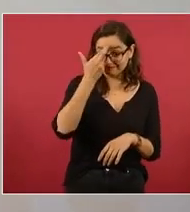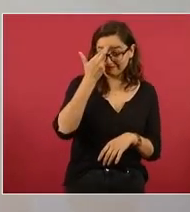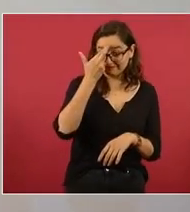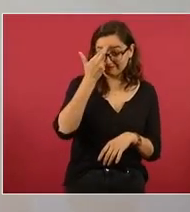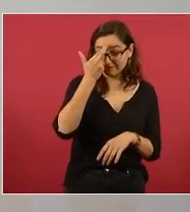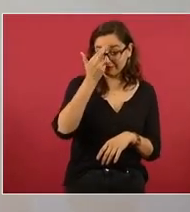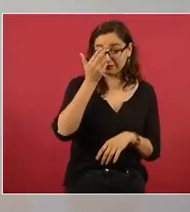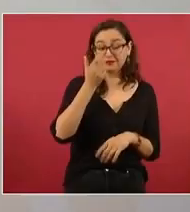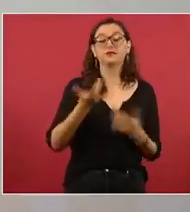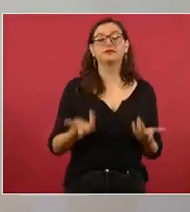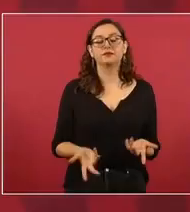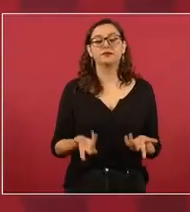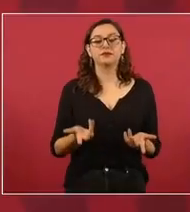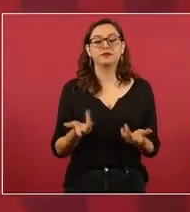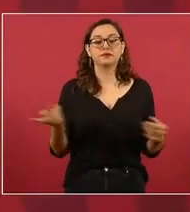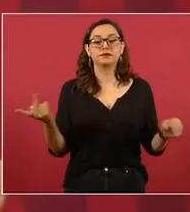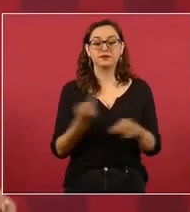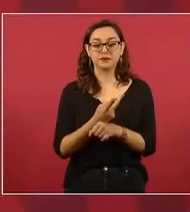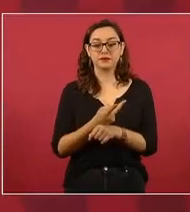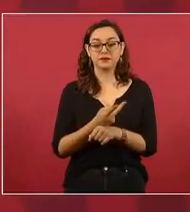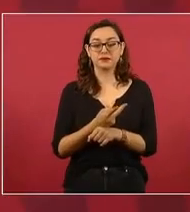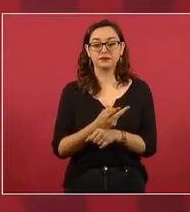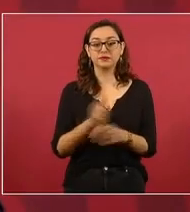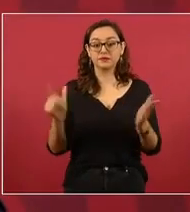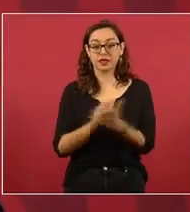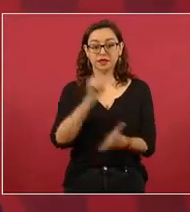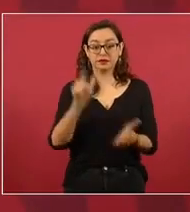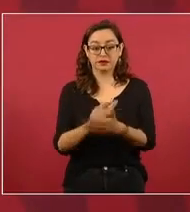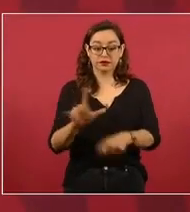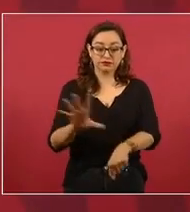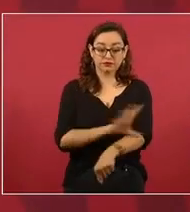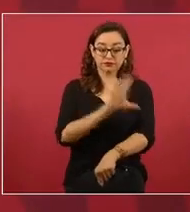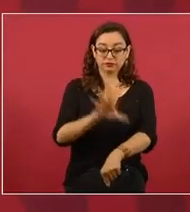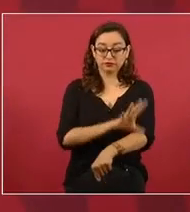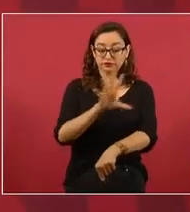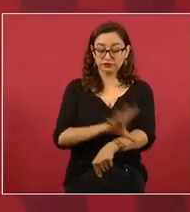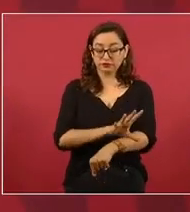aprobaron la llamada reforma energética, empezaron a entregar